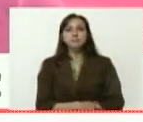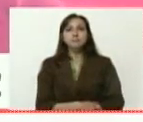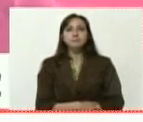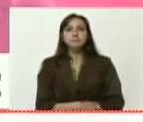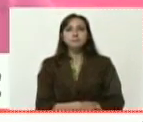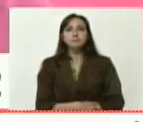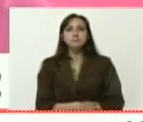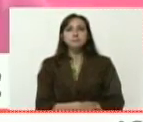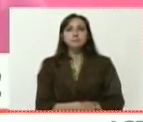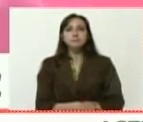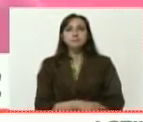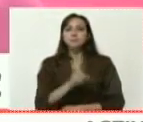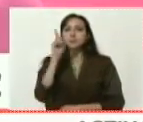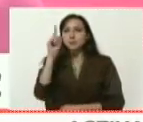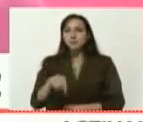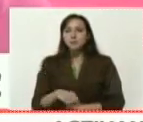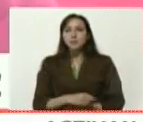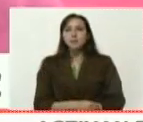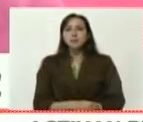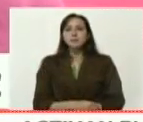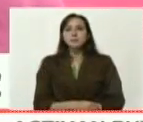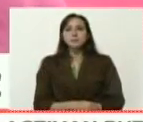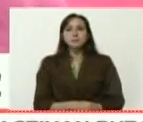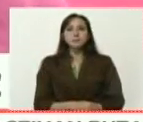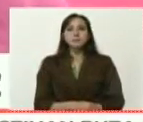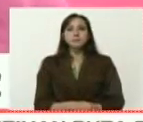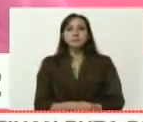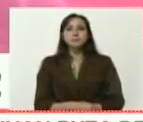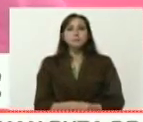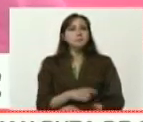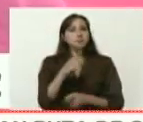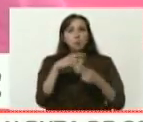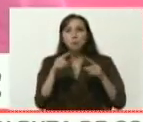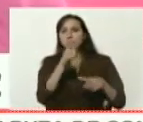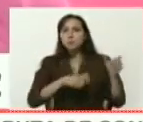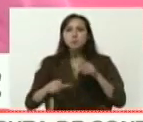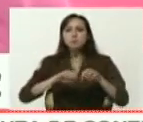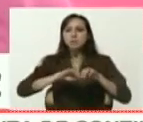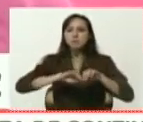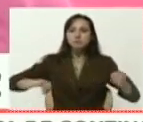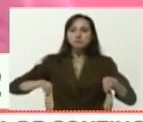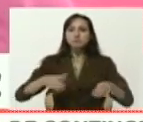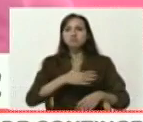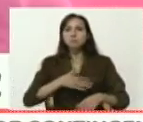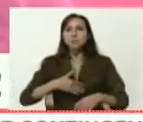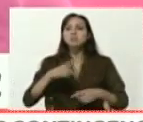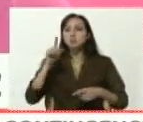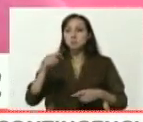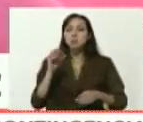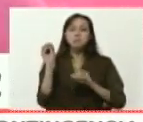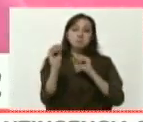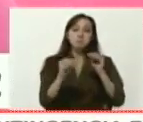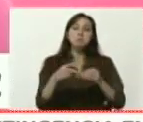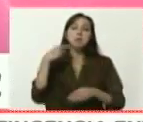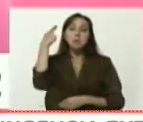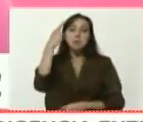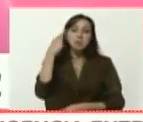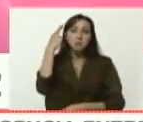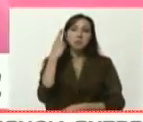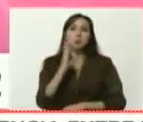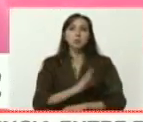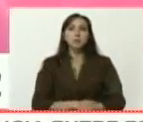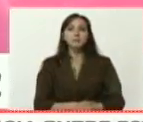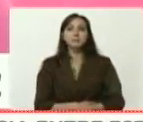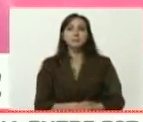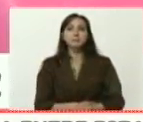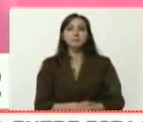y llamo también a esos factores que buscan la división. Los llamo a la reflexión política profunda, al balance y